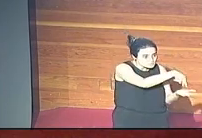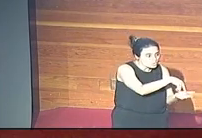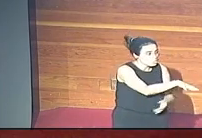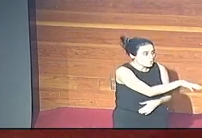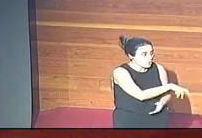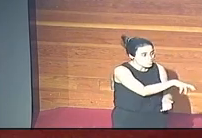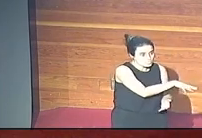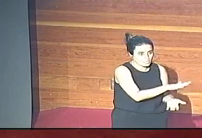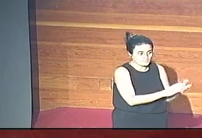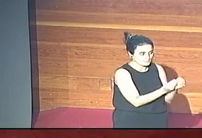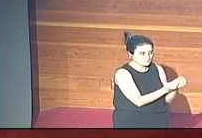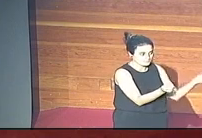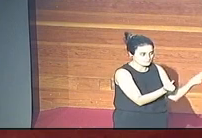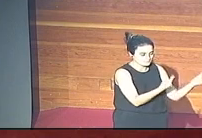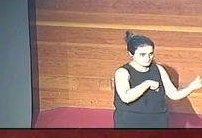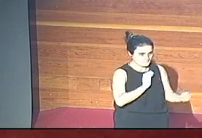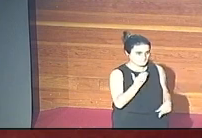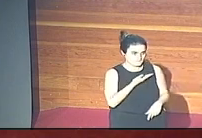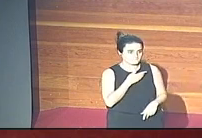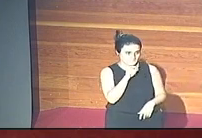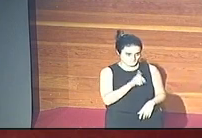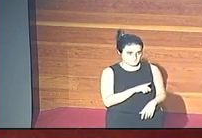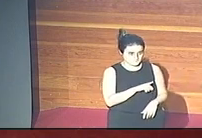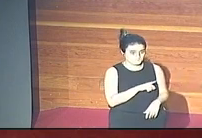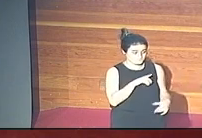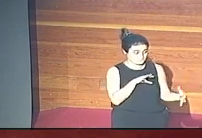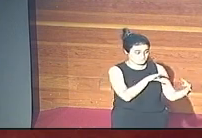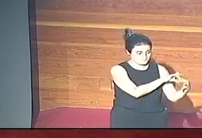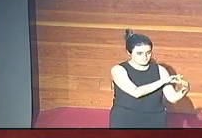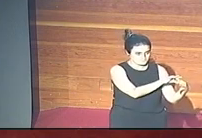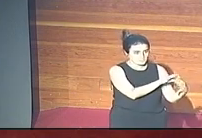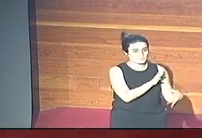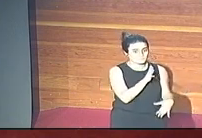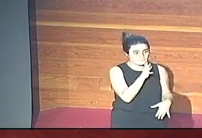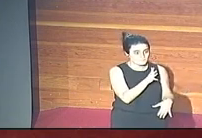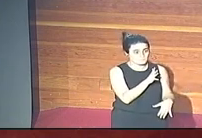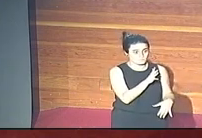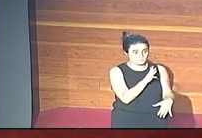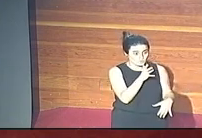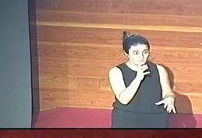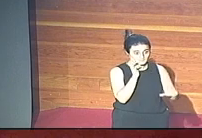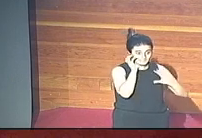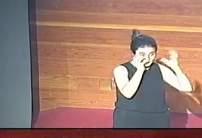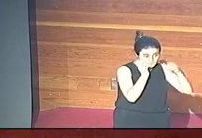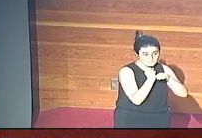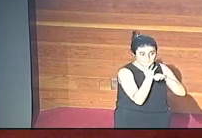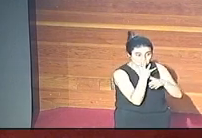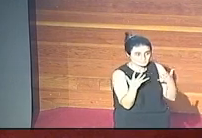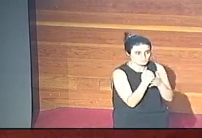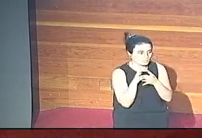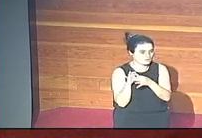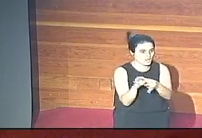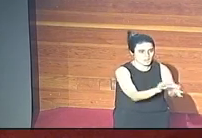nuestra propia existencia y esa relación es porque hay una interrelación entre todas las especies y nosotros